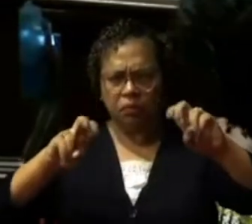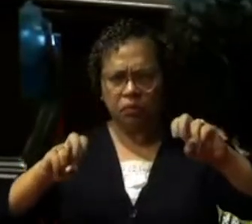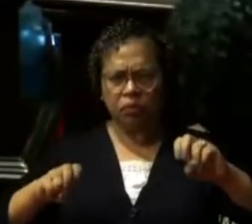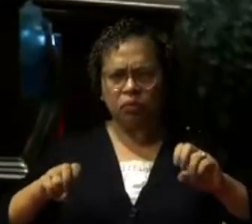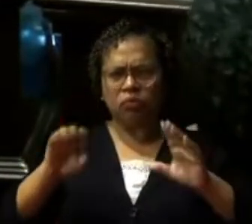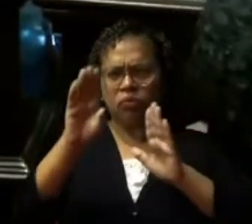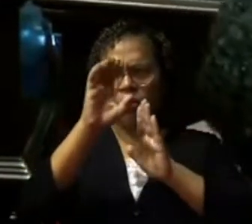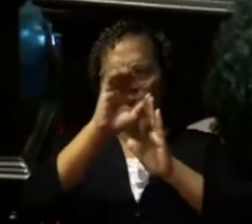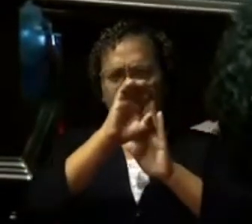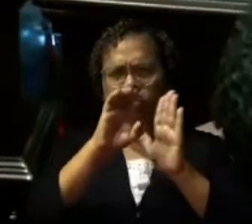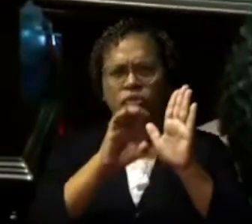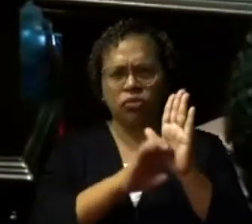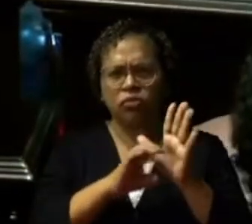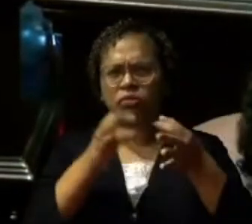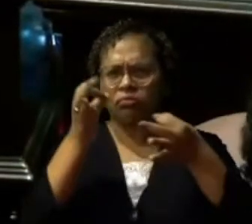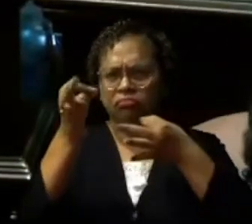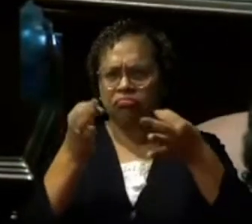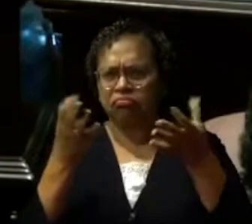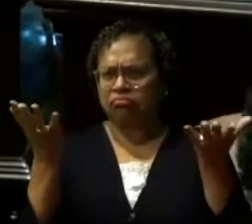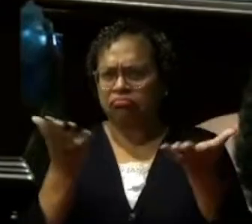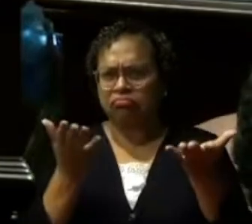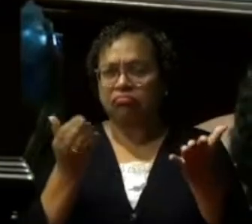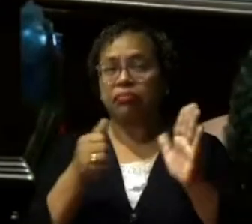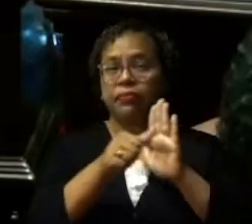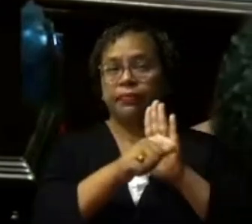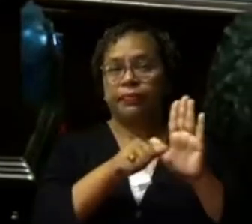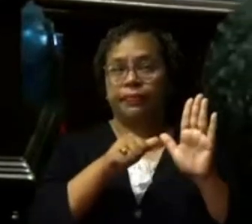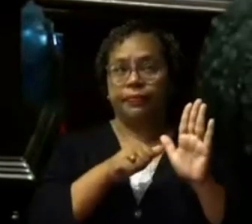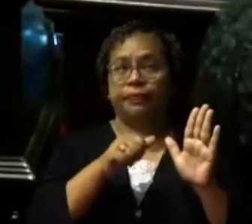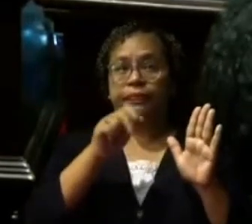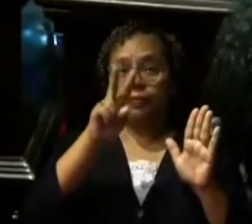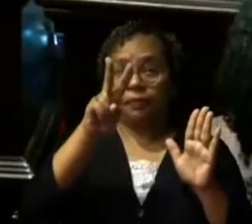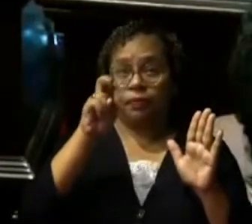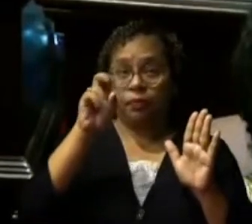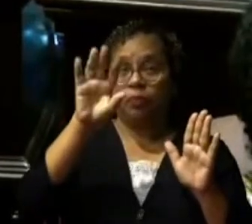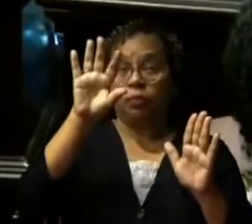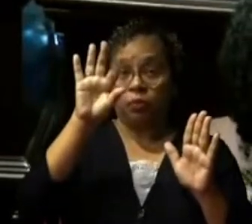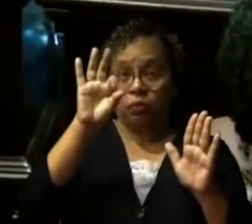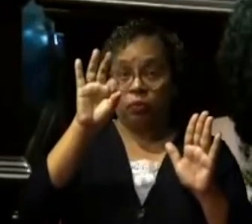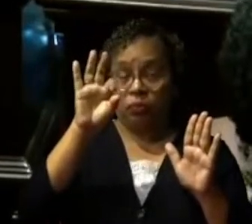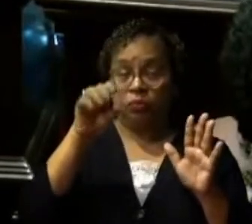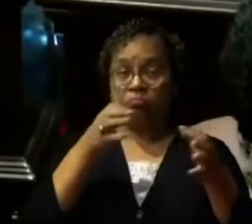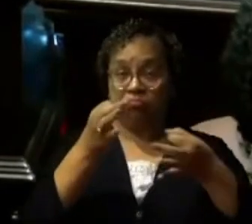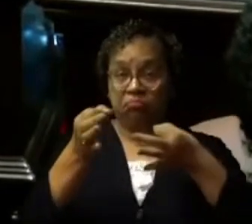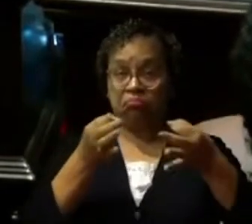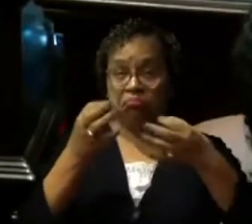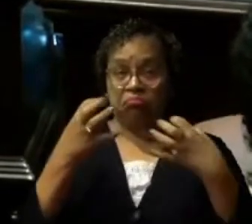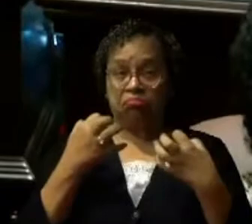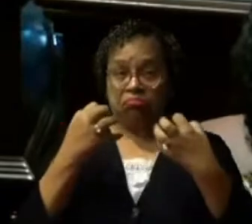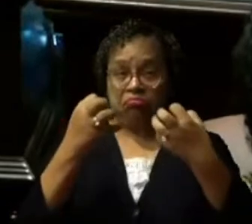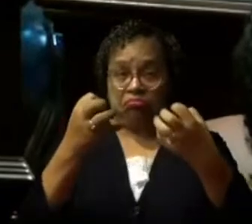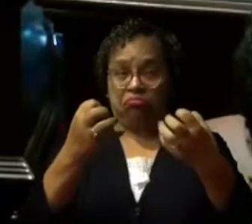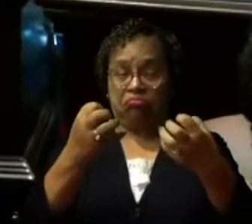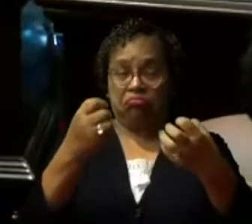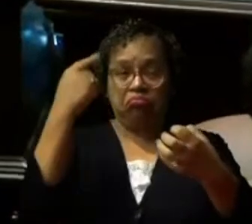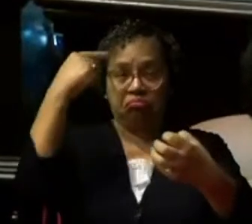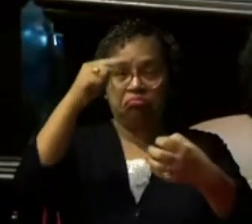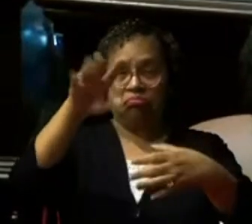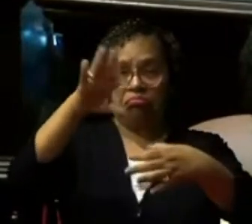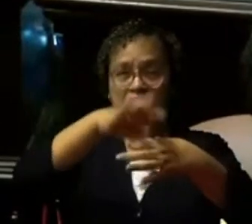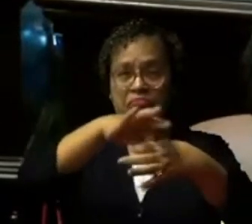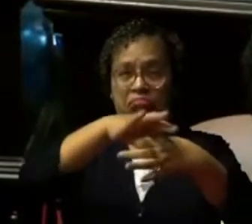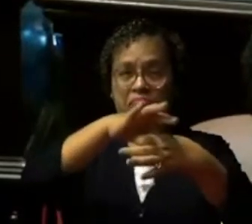de la República, en el artículo 209 sobre asambleas electorales, en el párrafo 2 dice lo